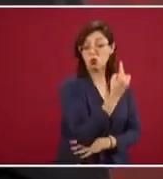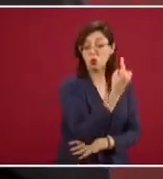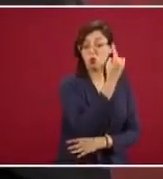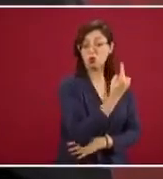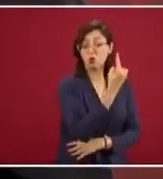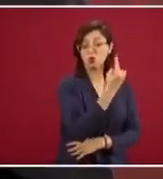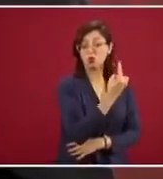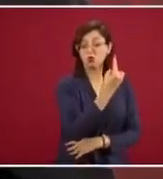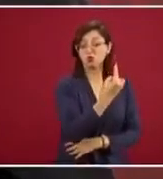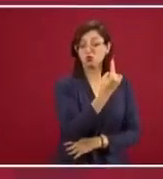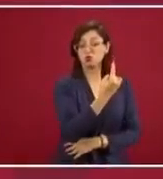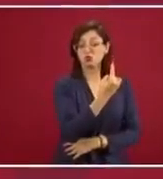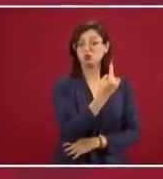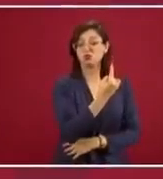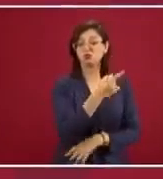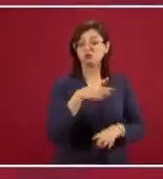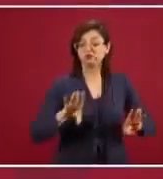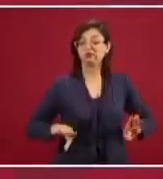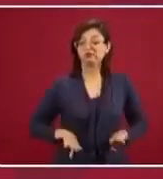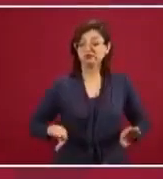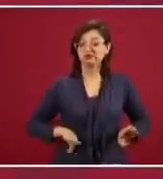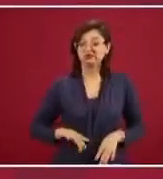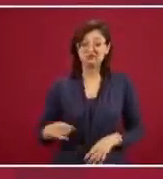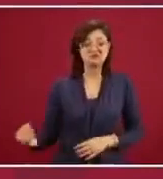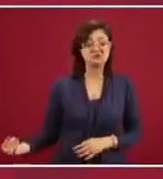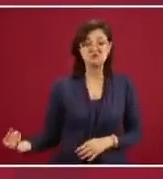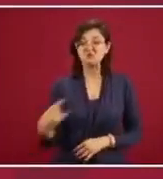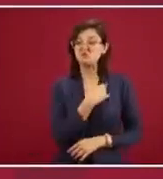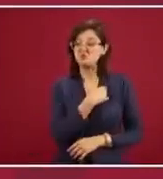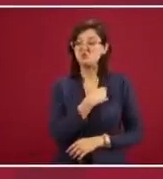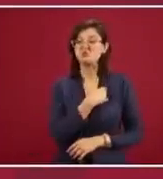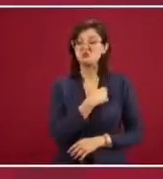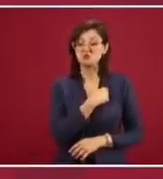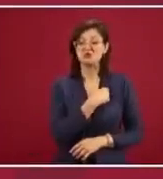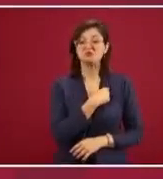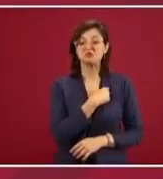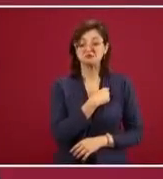de una actitud egoísta.